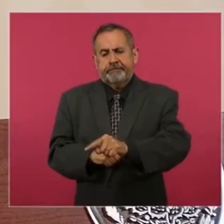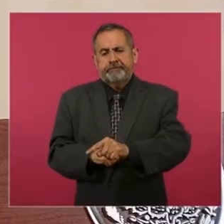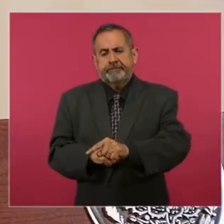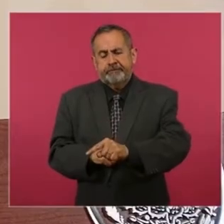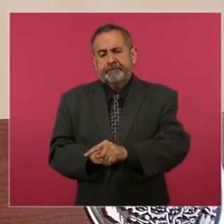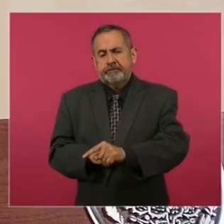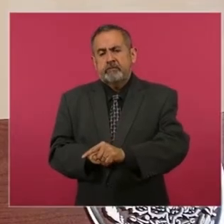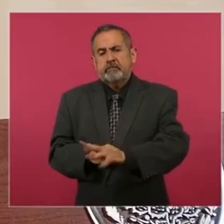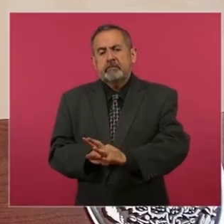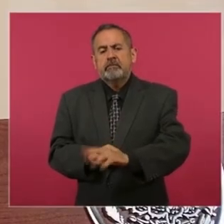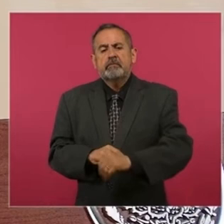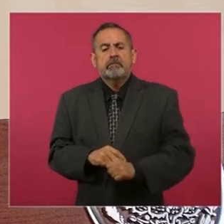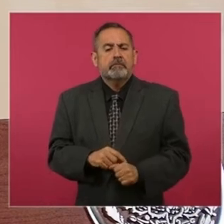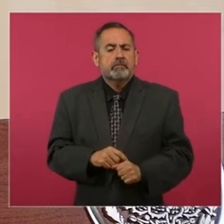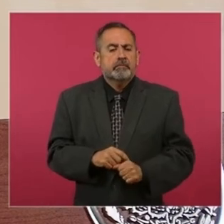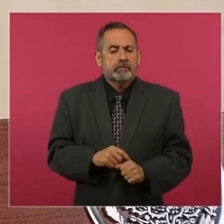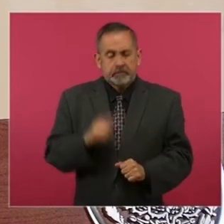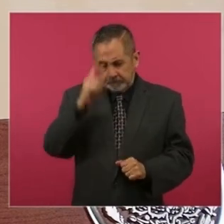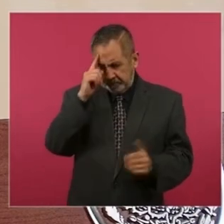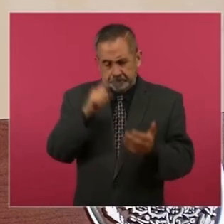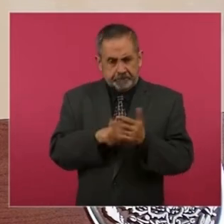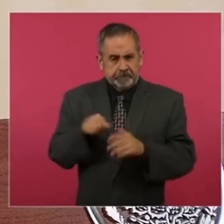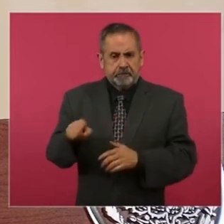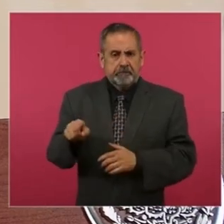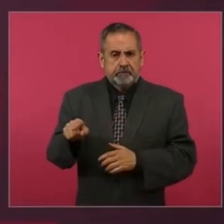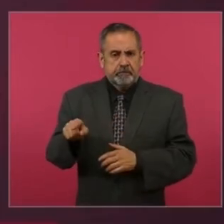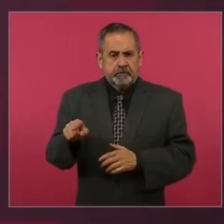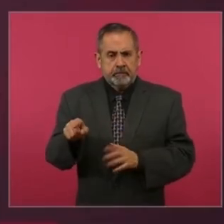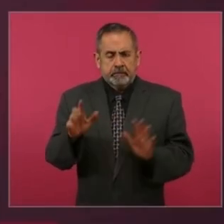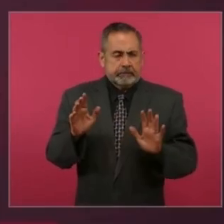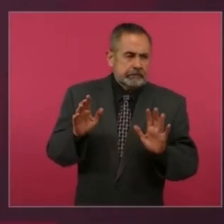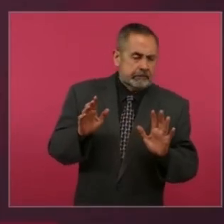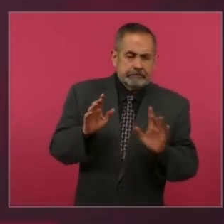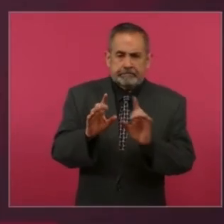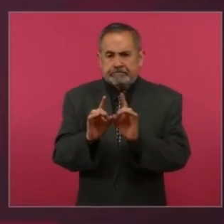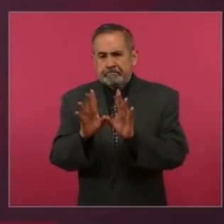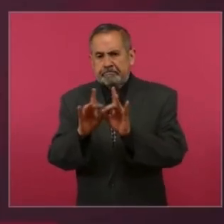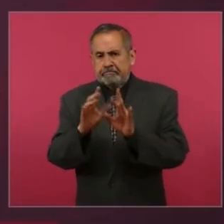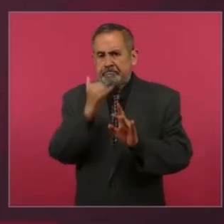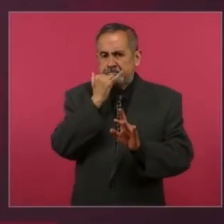Yo creo que para evitar